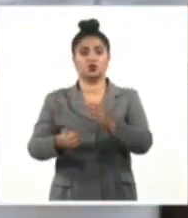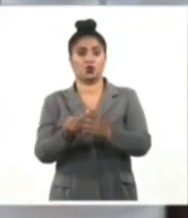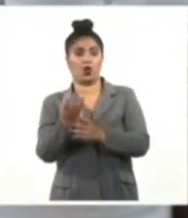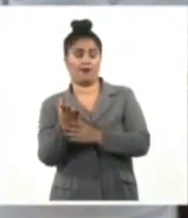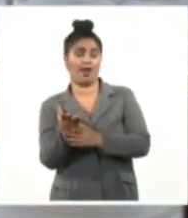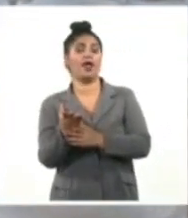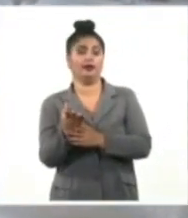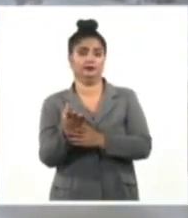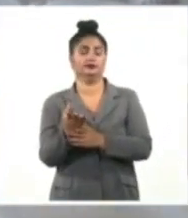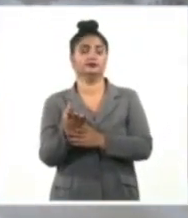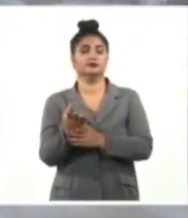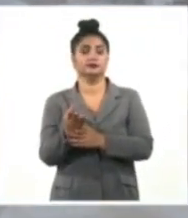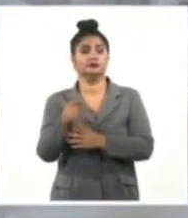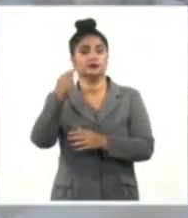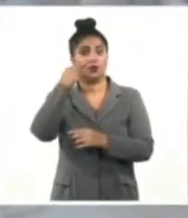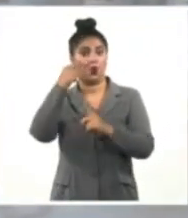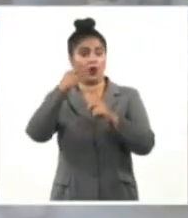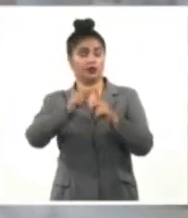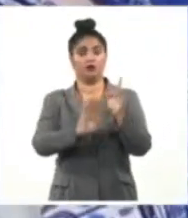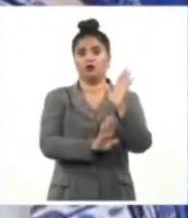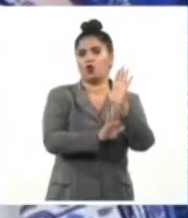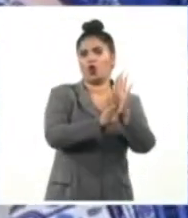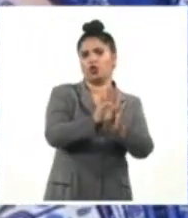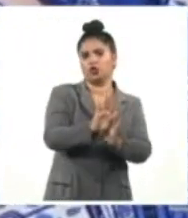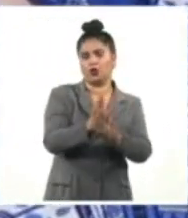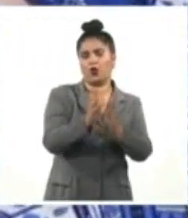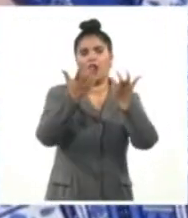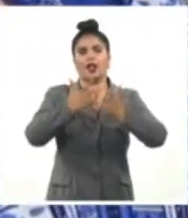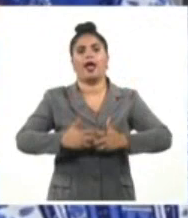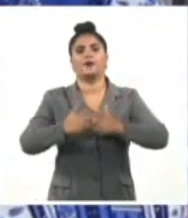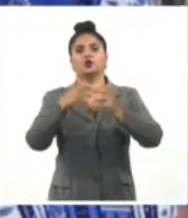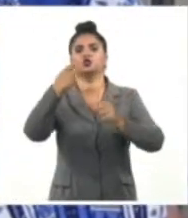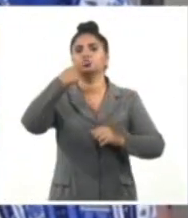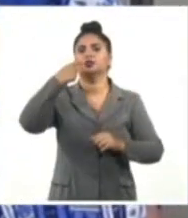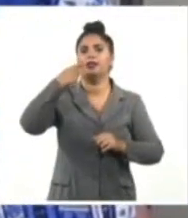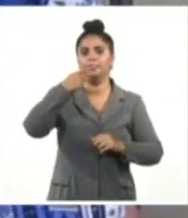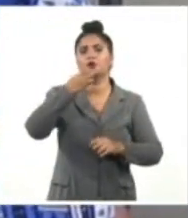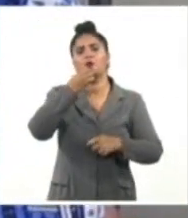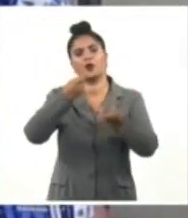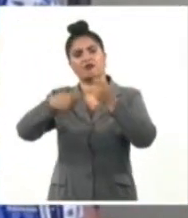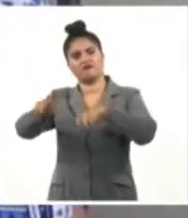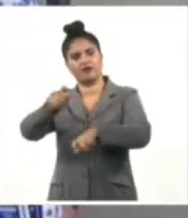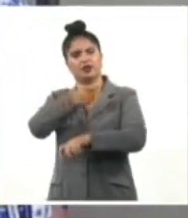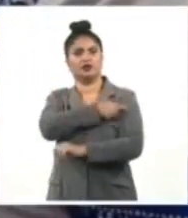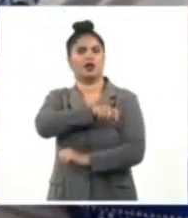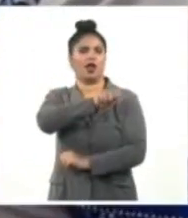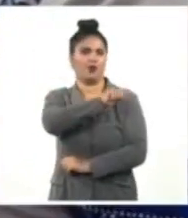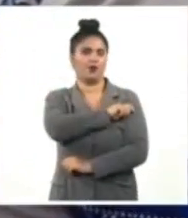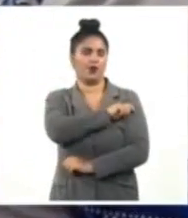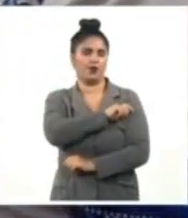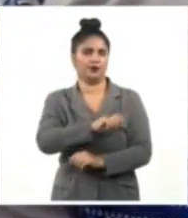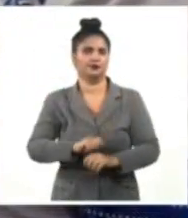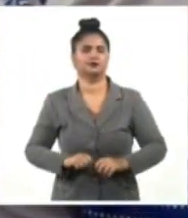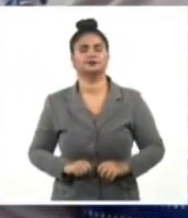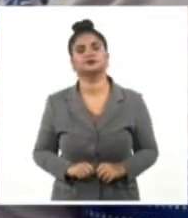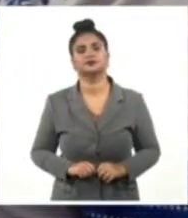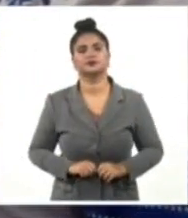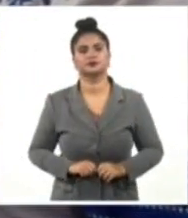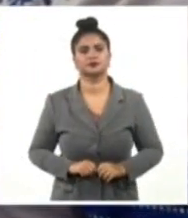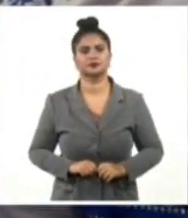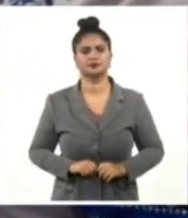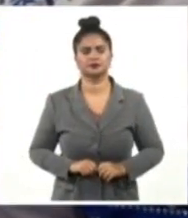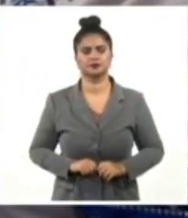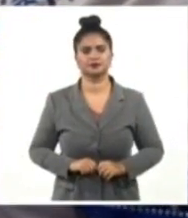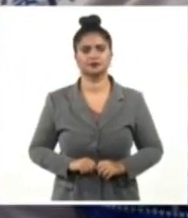entidades para lograr el encadenamiento productivo y enfatizó en la necesidad de acompañar la formación y orientación vocacional para